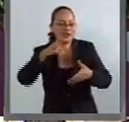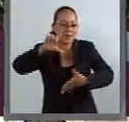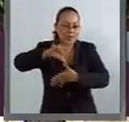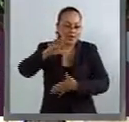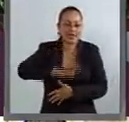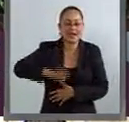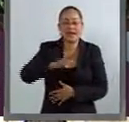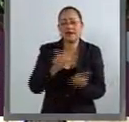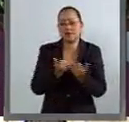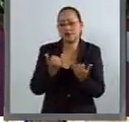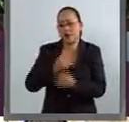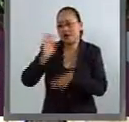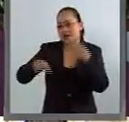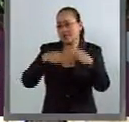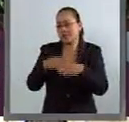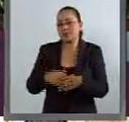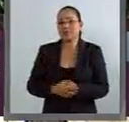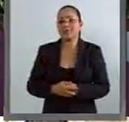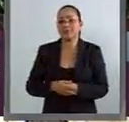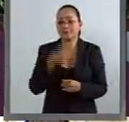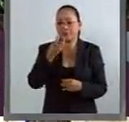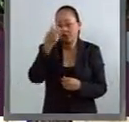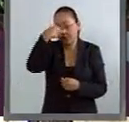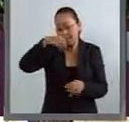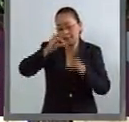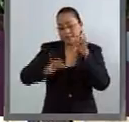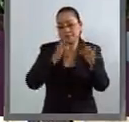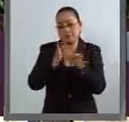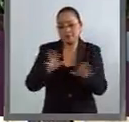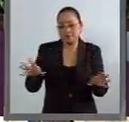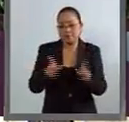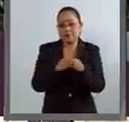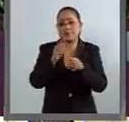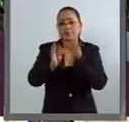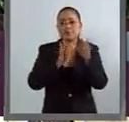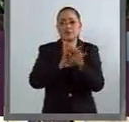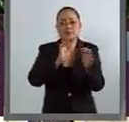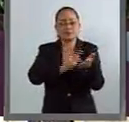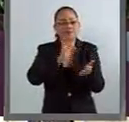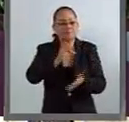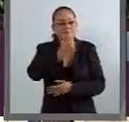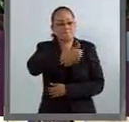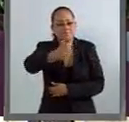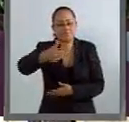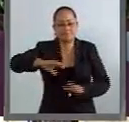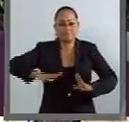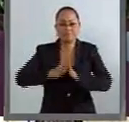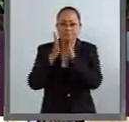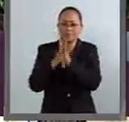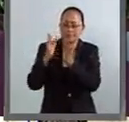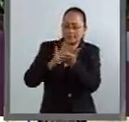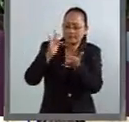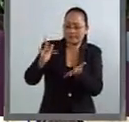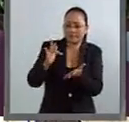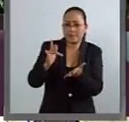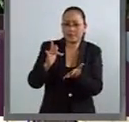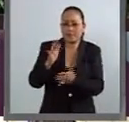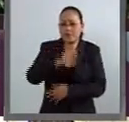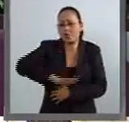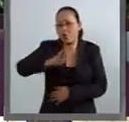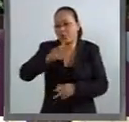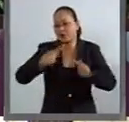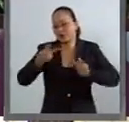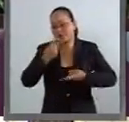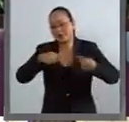América y del mundo. Con ese comentario concluimos este conversatorio, agradeciéndole a cada uno de los participantes y a todos los